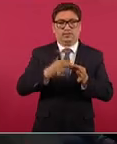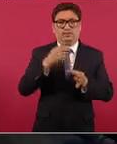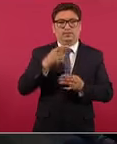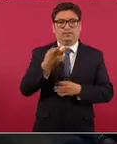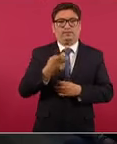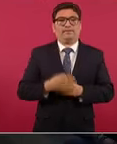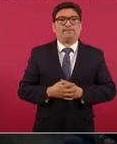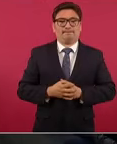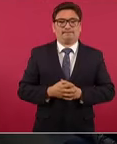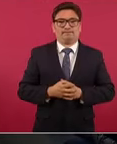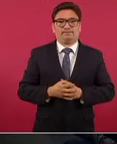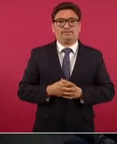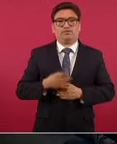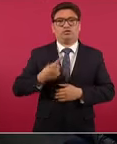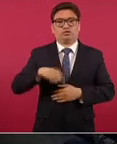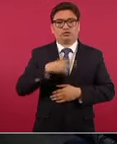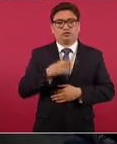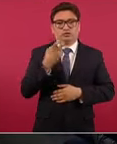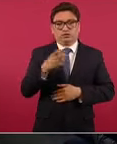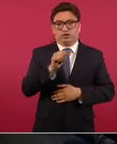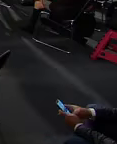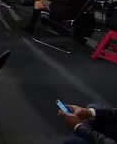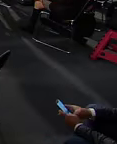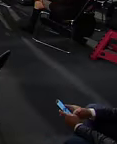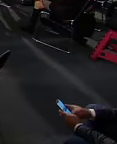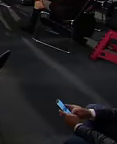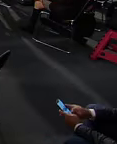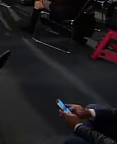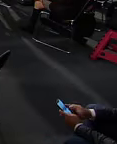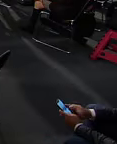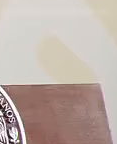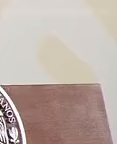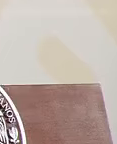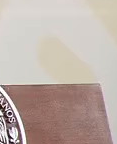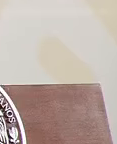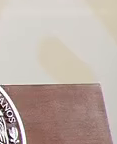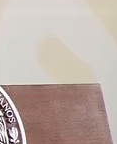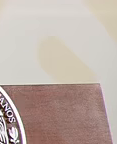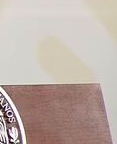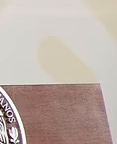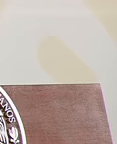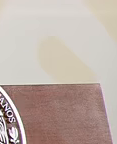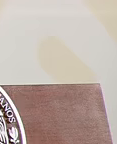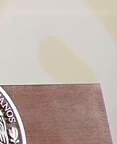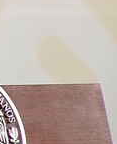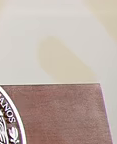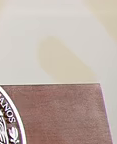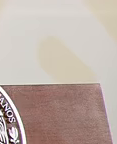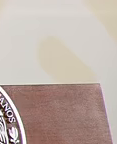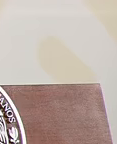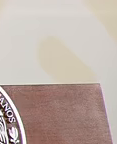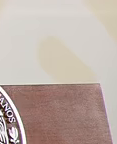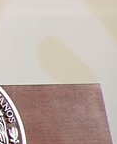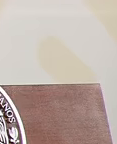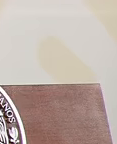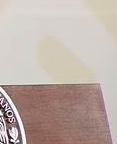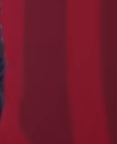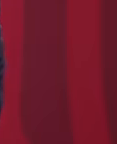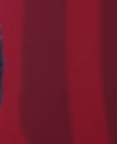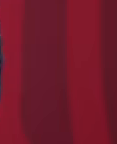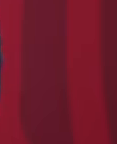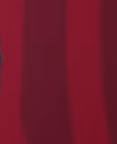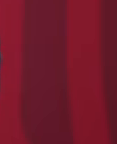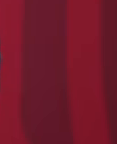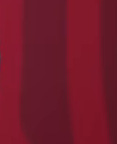ticul también vemos que era una app que se había hecho en un gobierno del estado sin problema con la empresa se